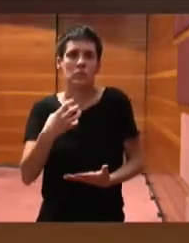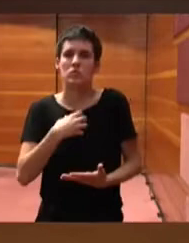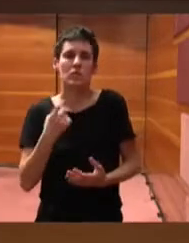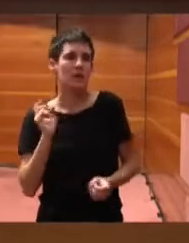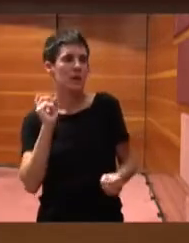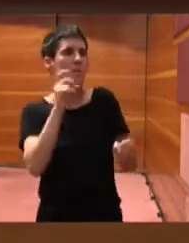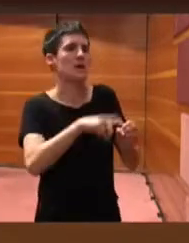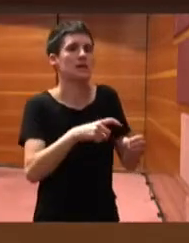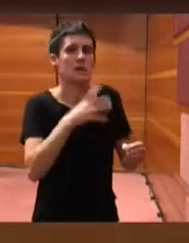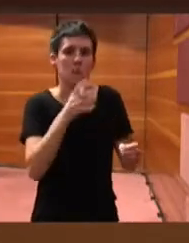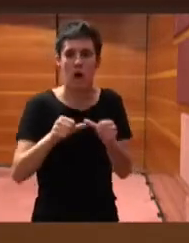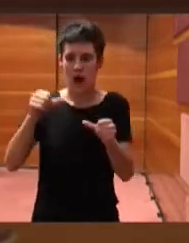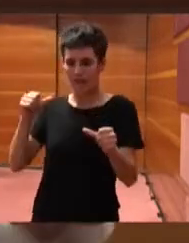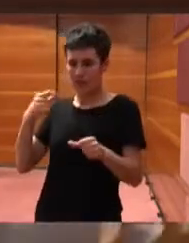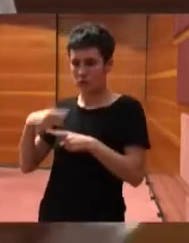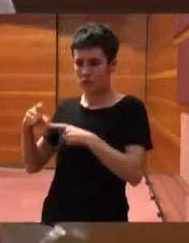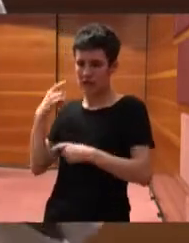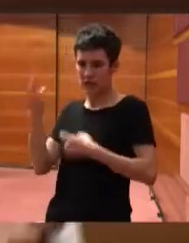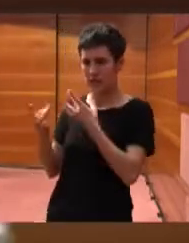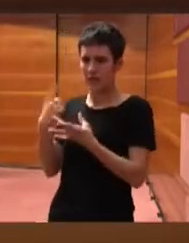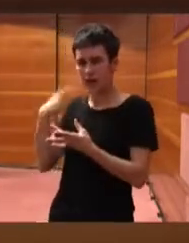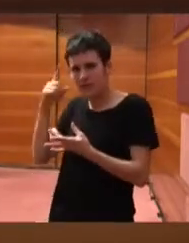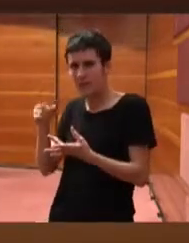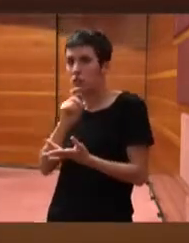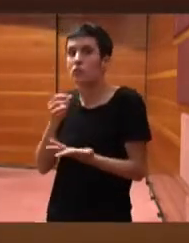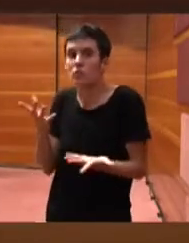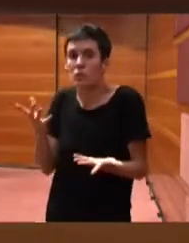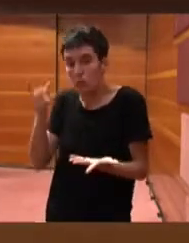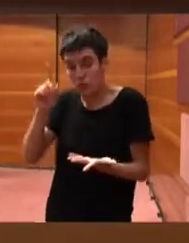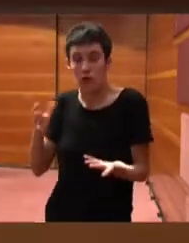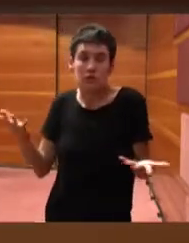que ver con las competencias de la unidad, por decir